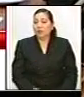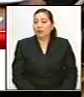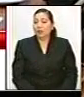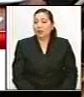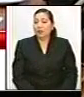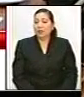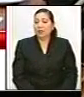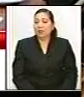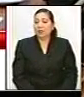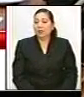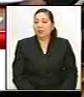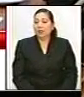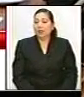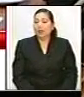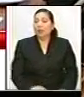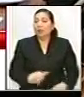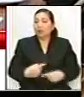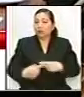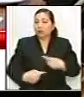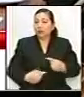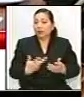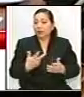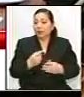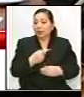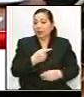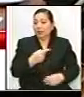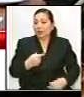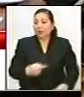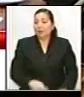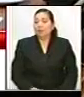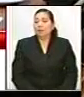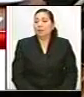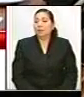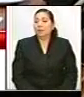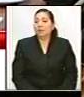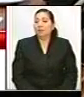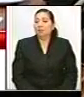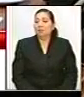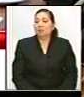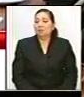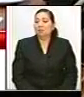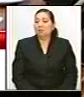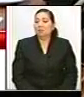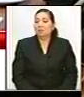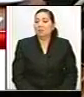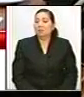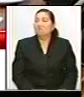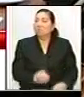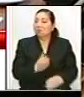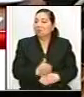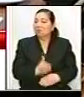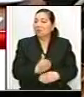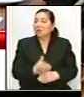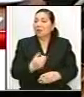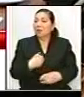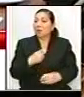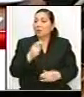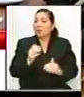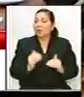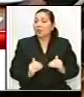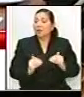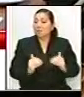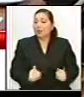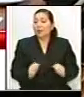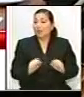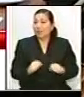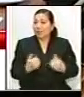catete. A mí me están dializando 3 veces a la semana. Pero así estoy trabajando por mi adulto mayor. Si